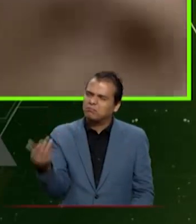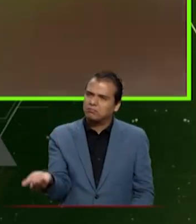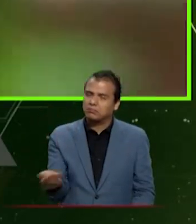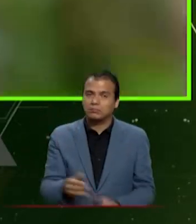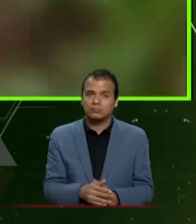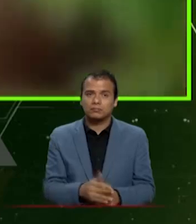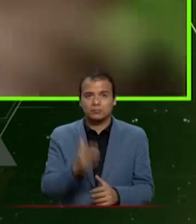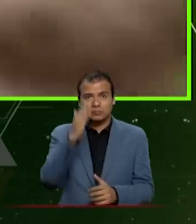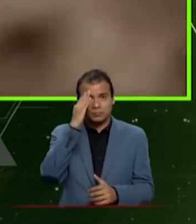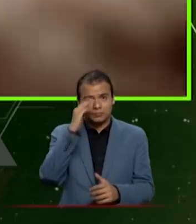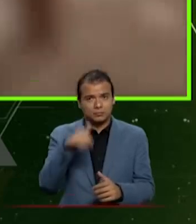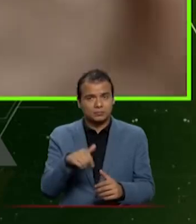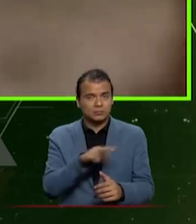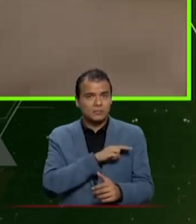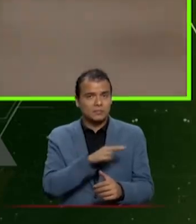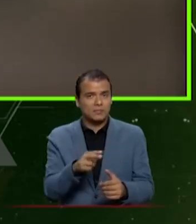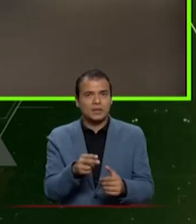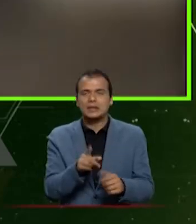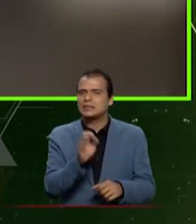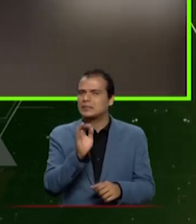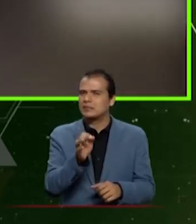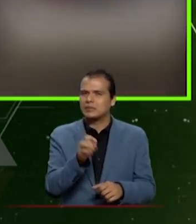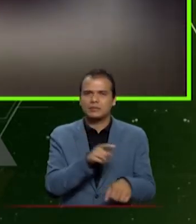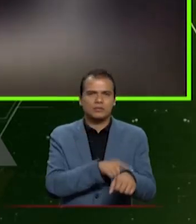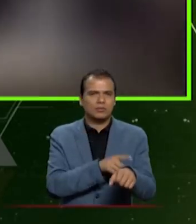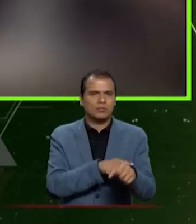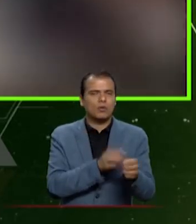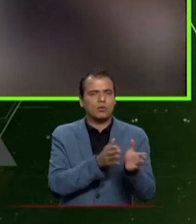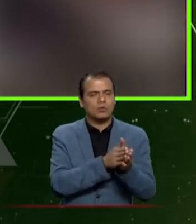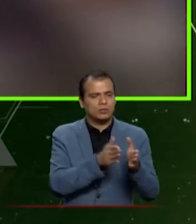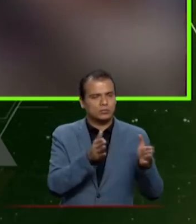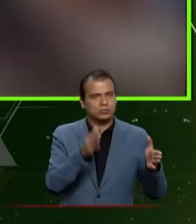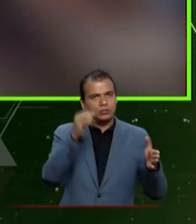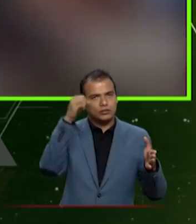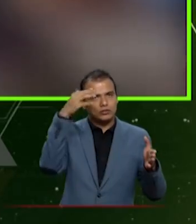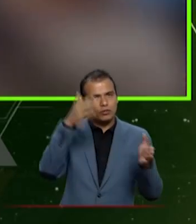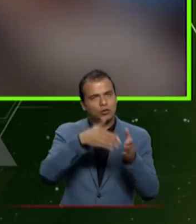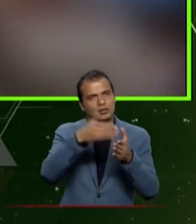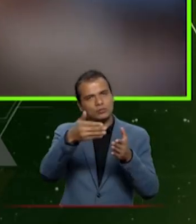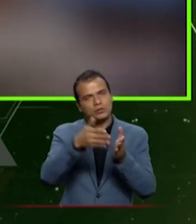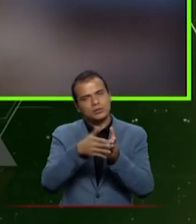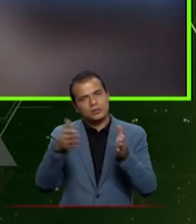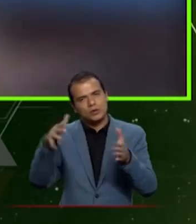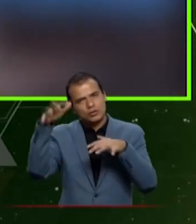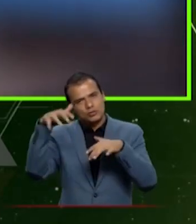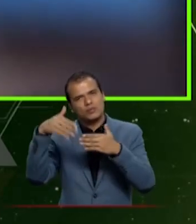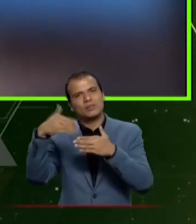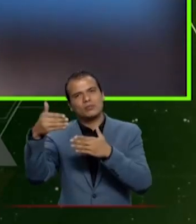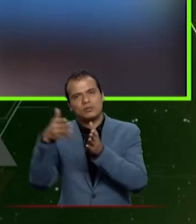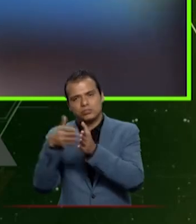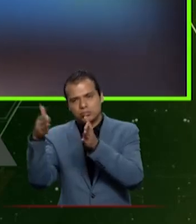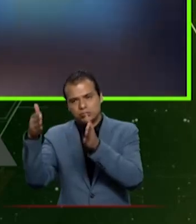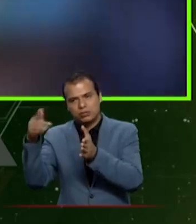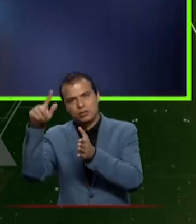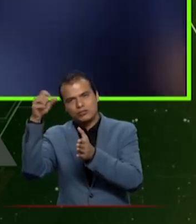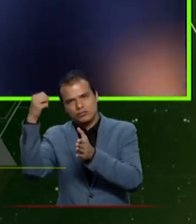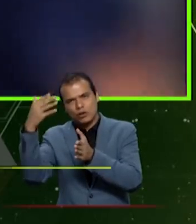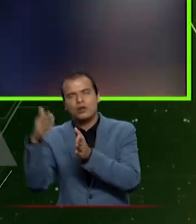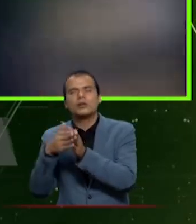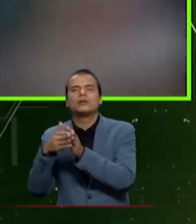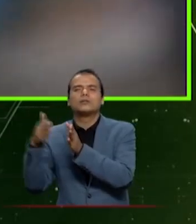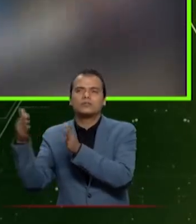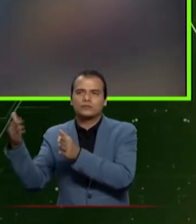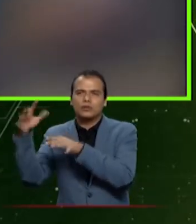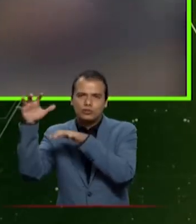dos temporadas húmedas y en cada una de ellas de acuerdo a los registros históricos que tenemos en la corporación hemos tenido muchos eventos de